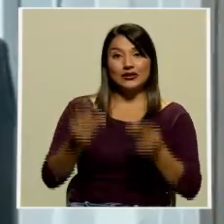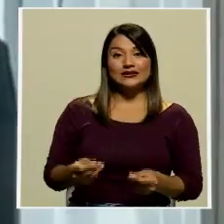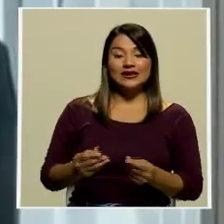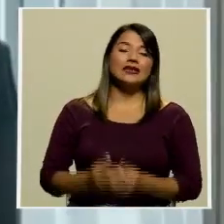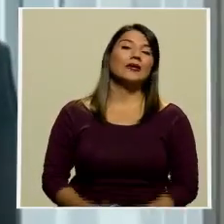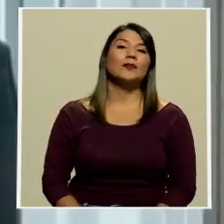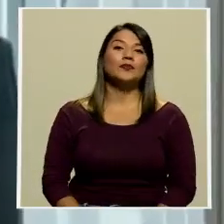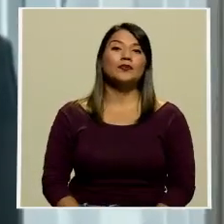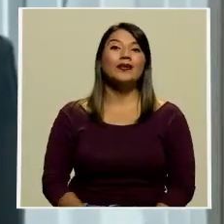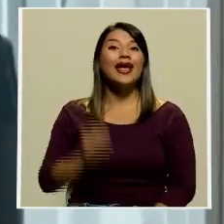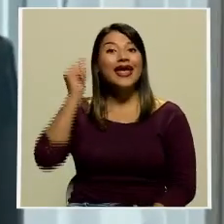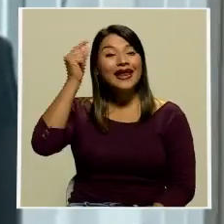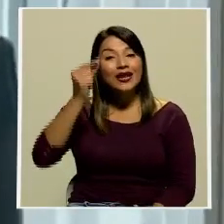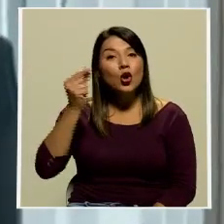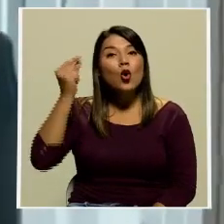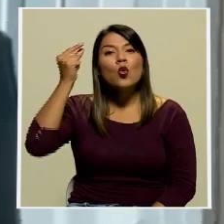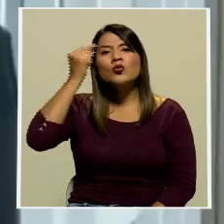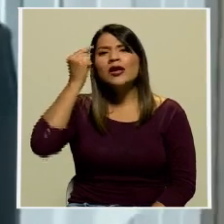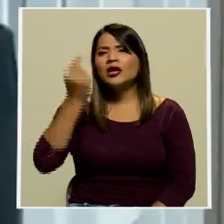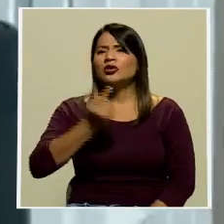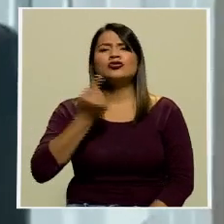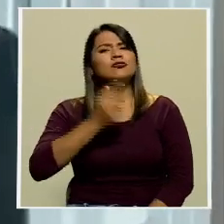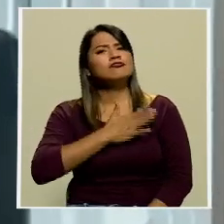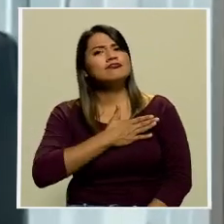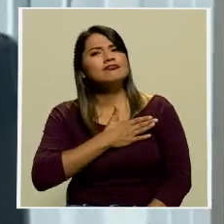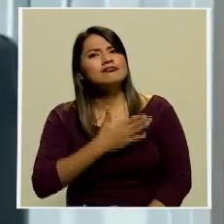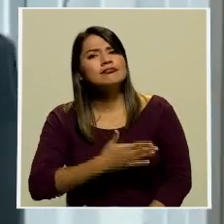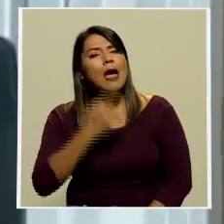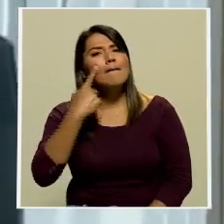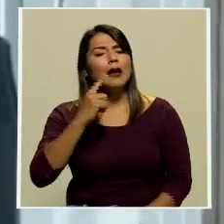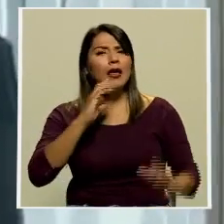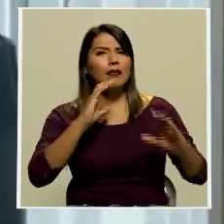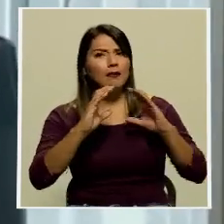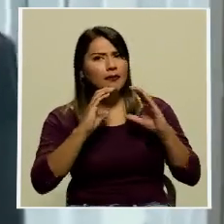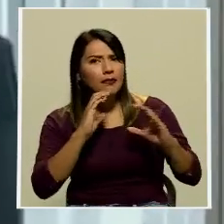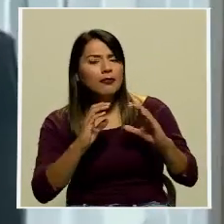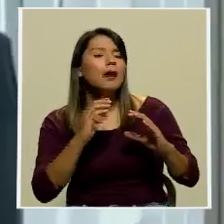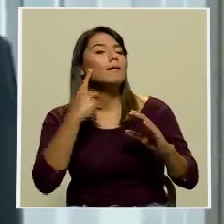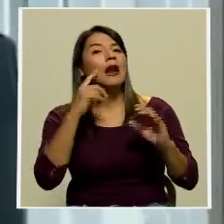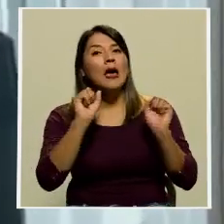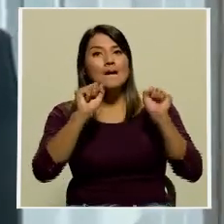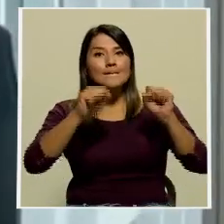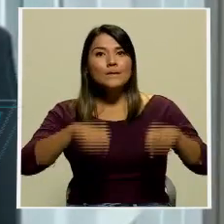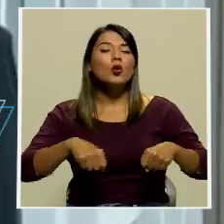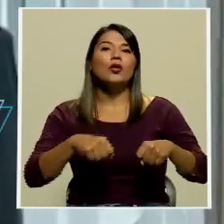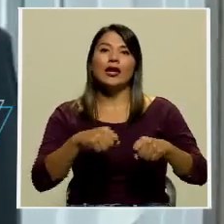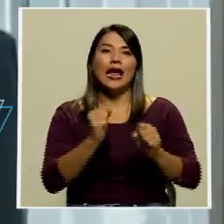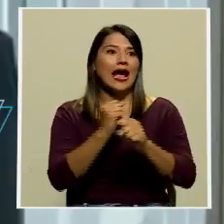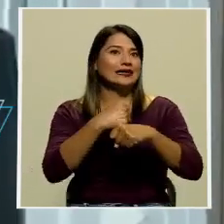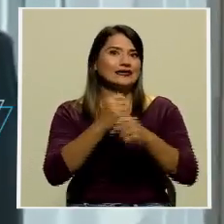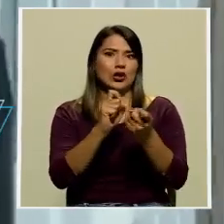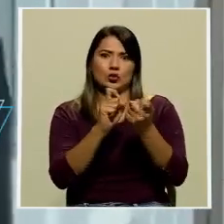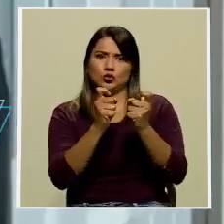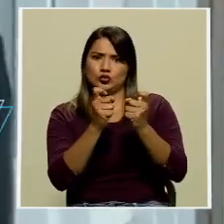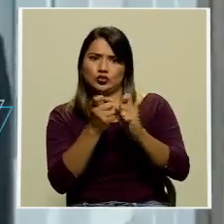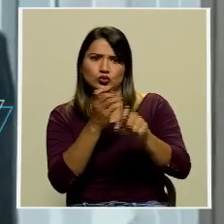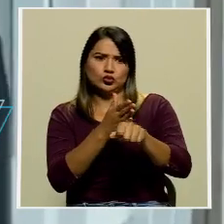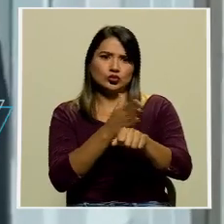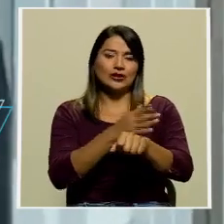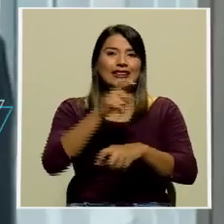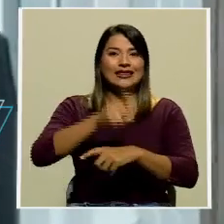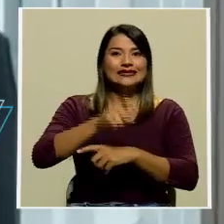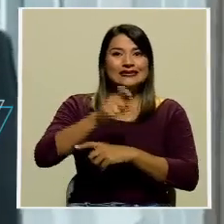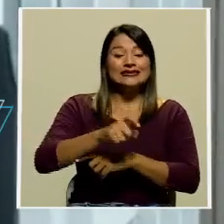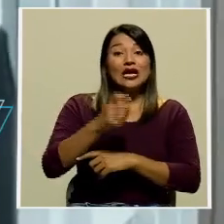parte del gobierno habrá apertura para conversar, para llevar adelante las mejoras que sean sugeridas por